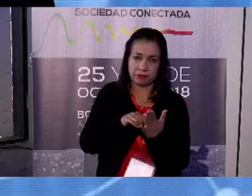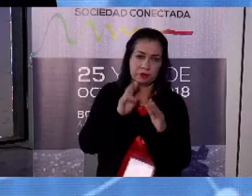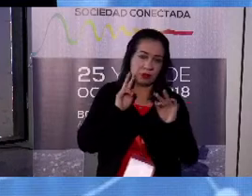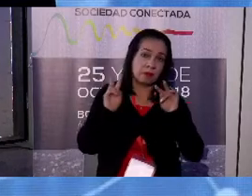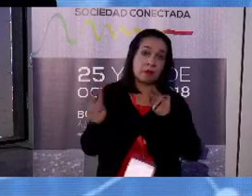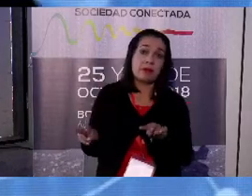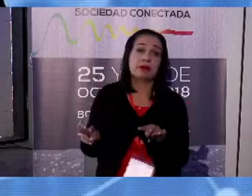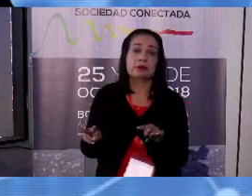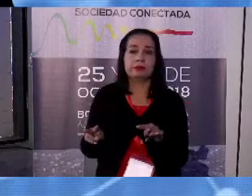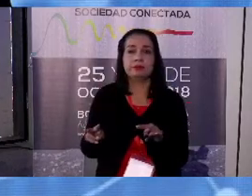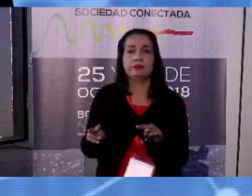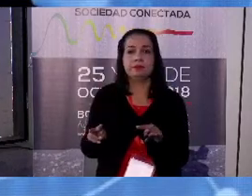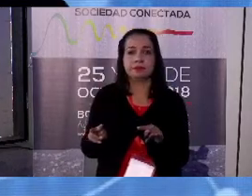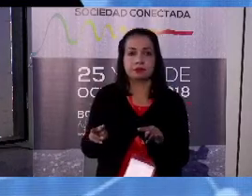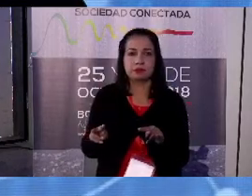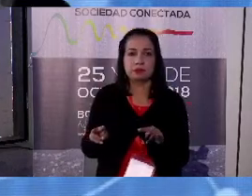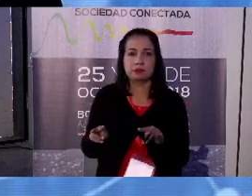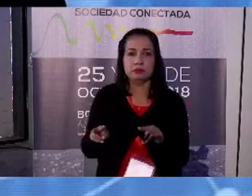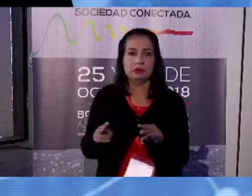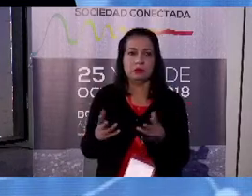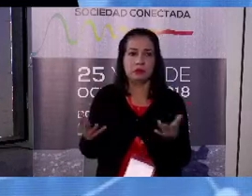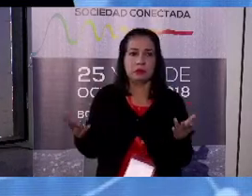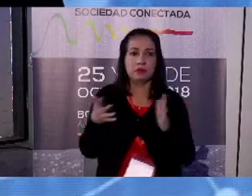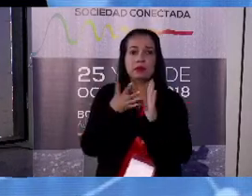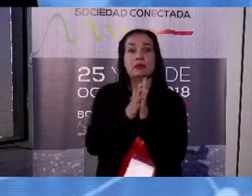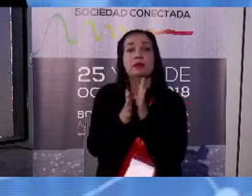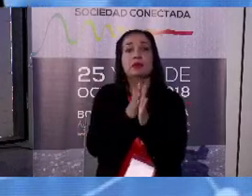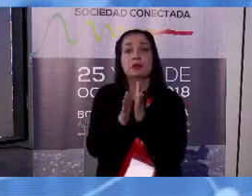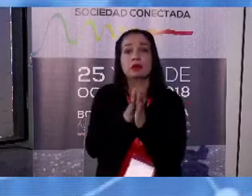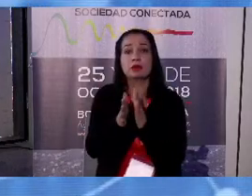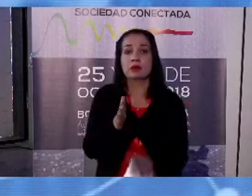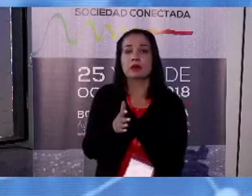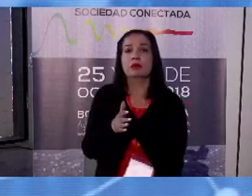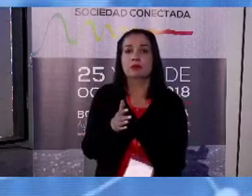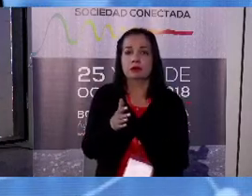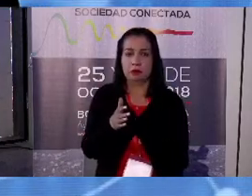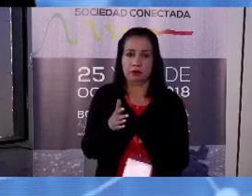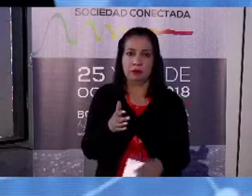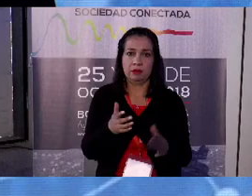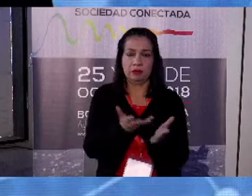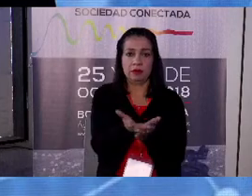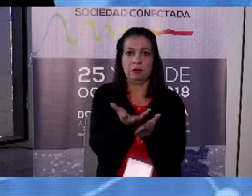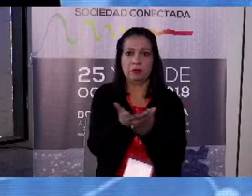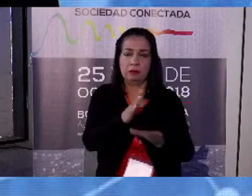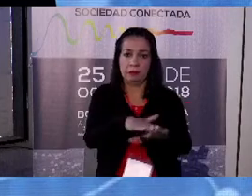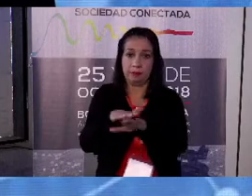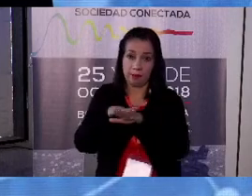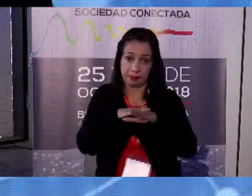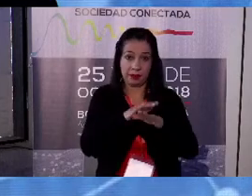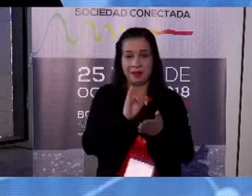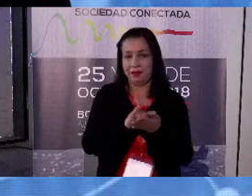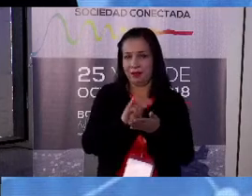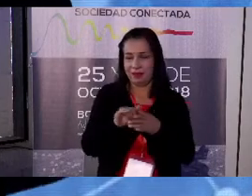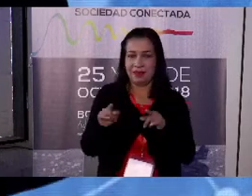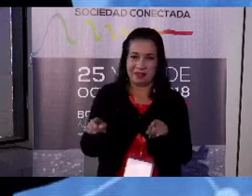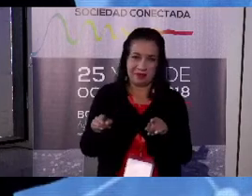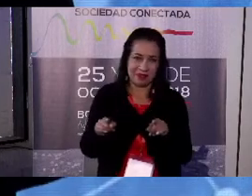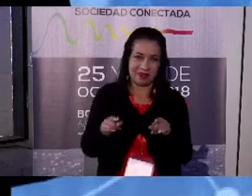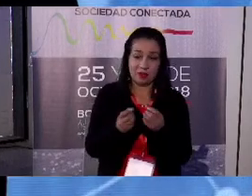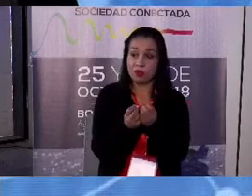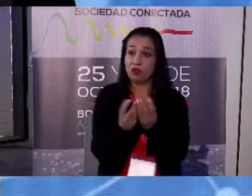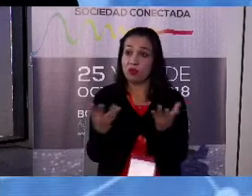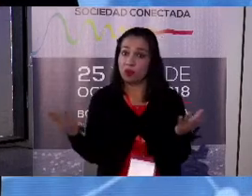veo que en el informe en la recomendación dice Cabe señalar que esta cifra mínima 1280